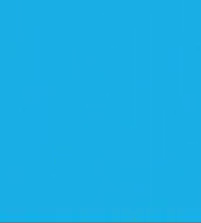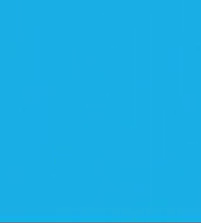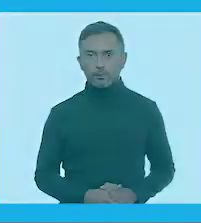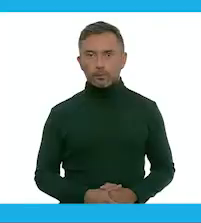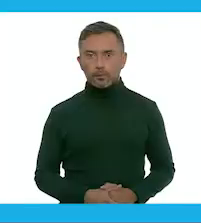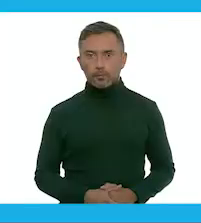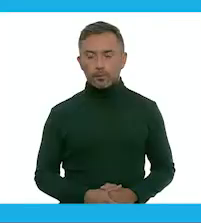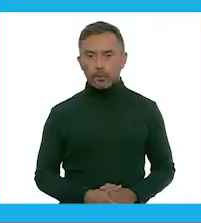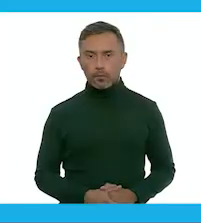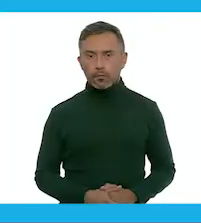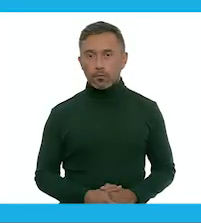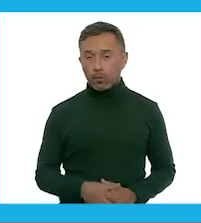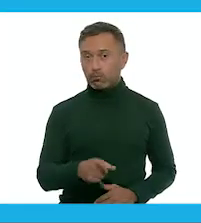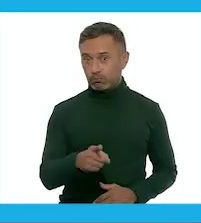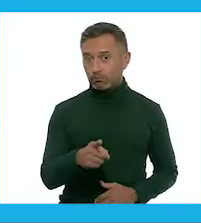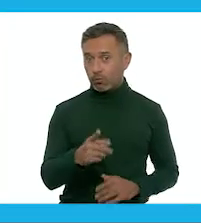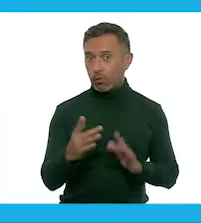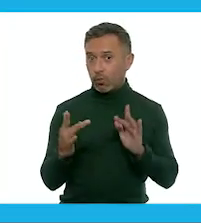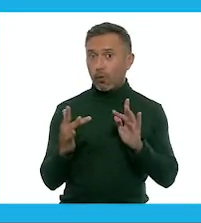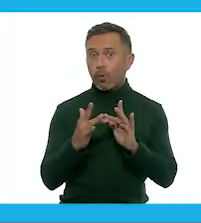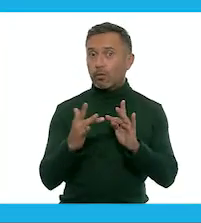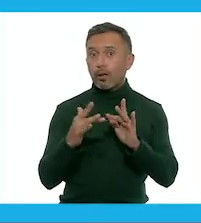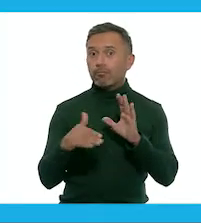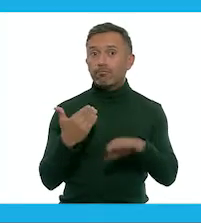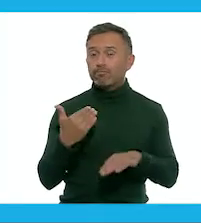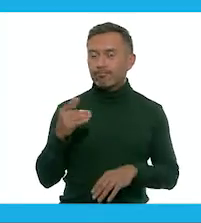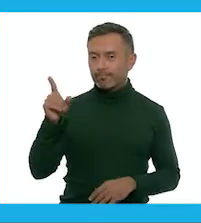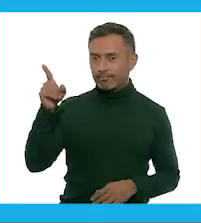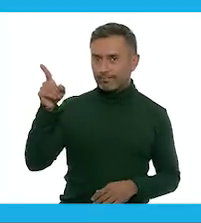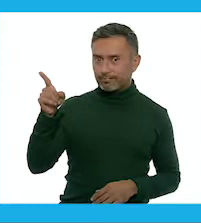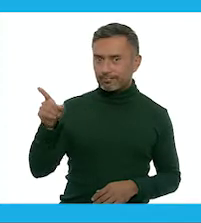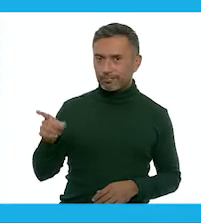Puedes contactarnos por